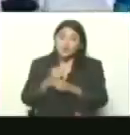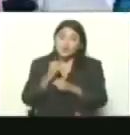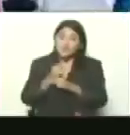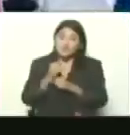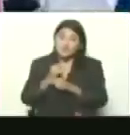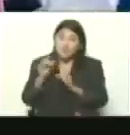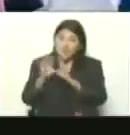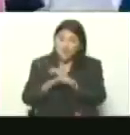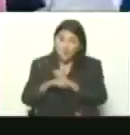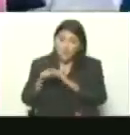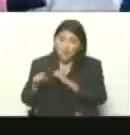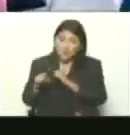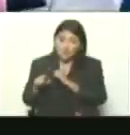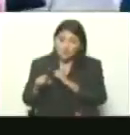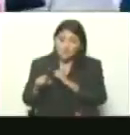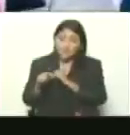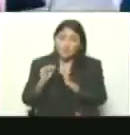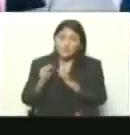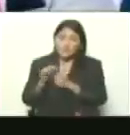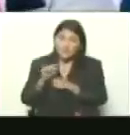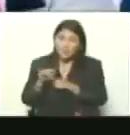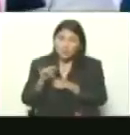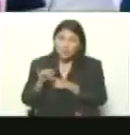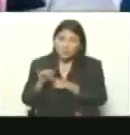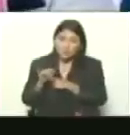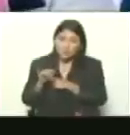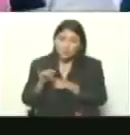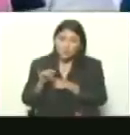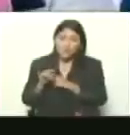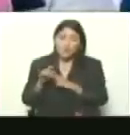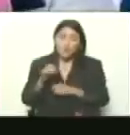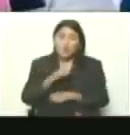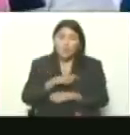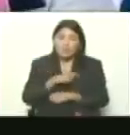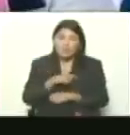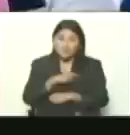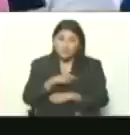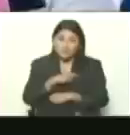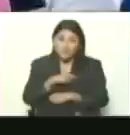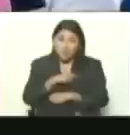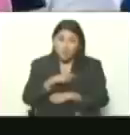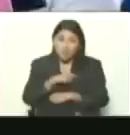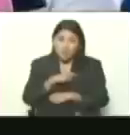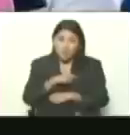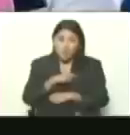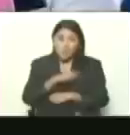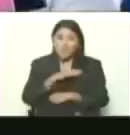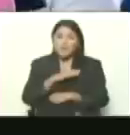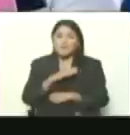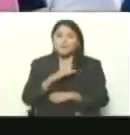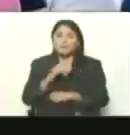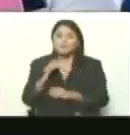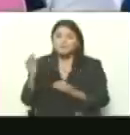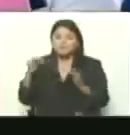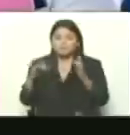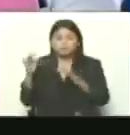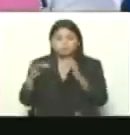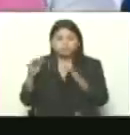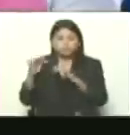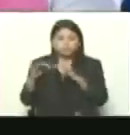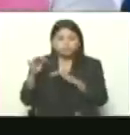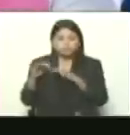noche, a partir del lunes se incorporaron todas las comisiones, el despliegue de todo ese gabinete, de todas esas